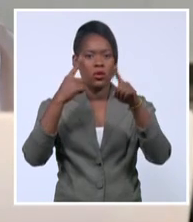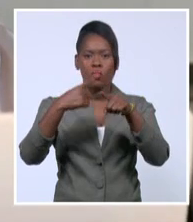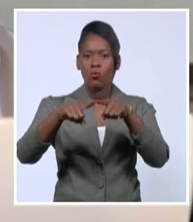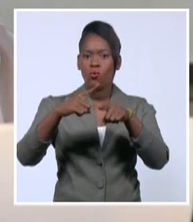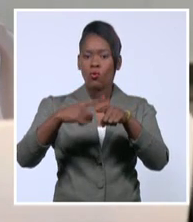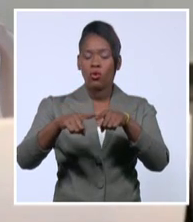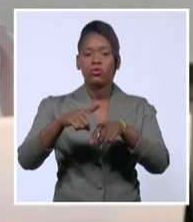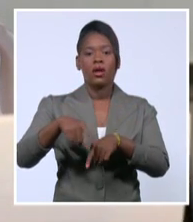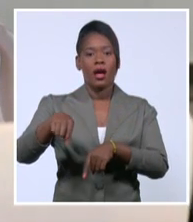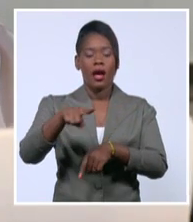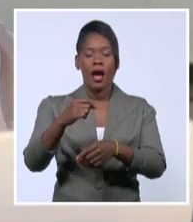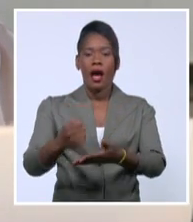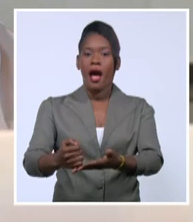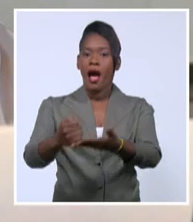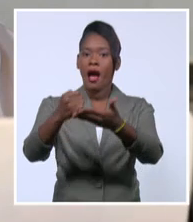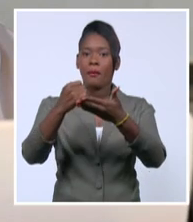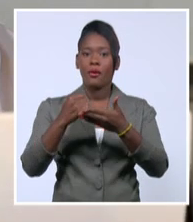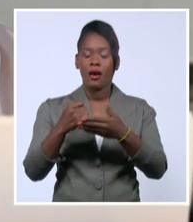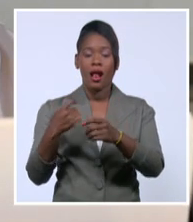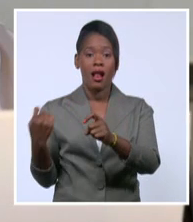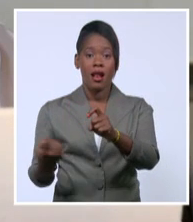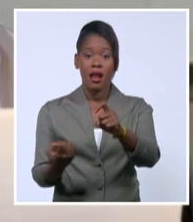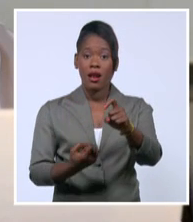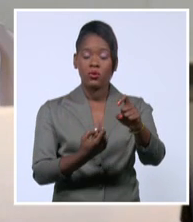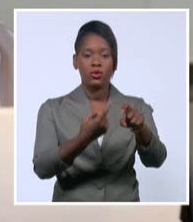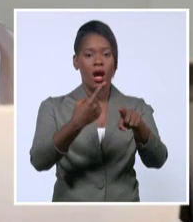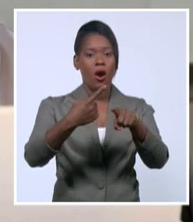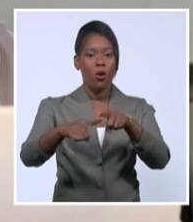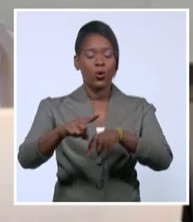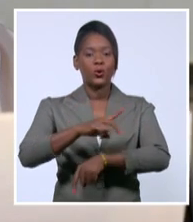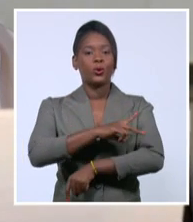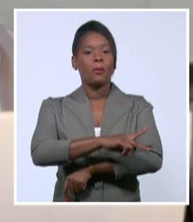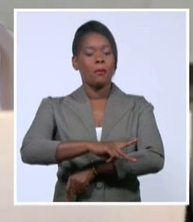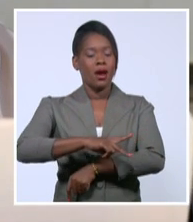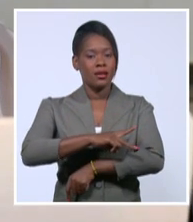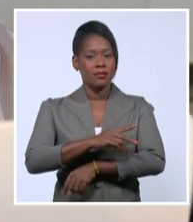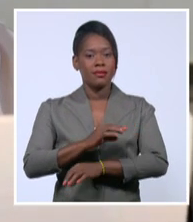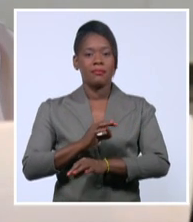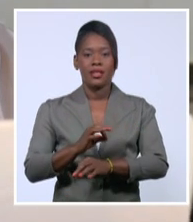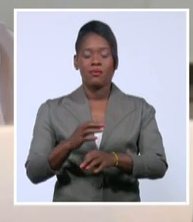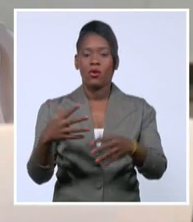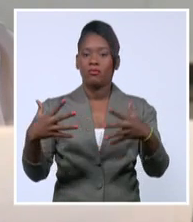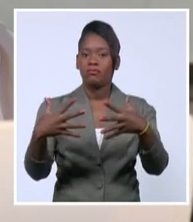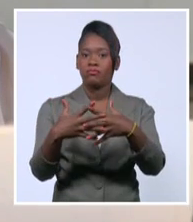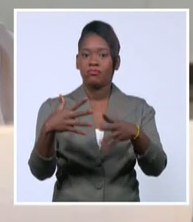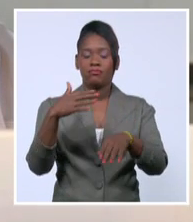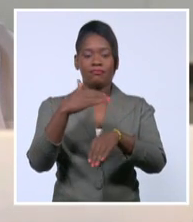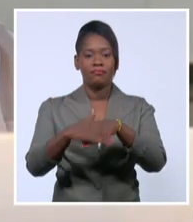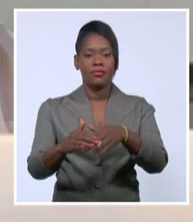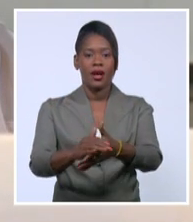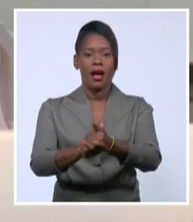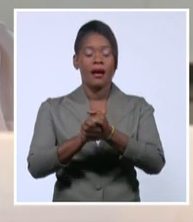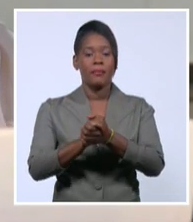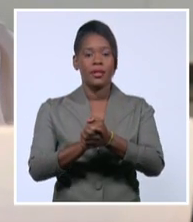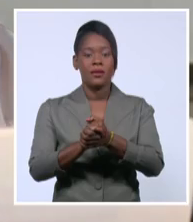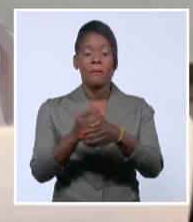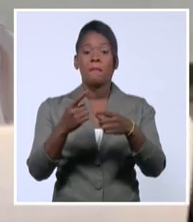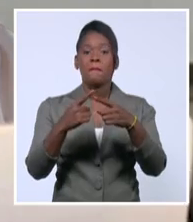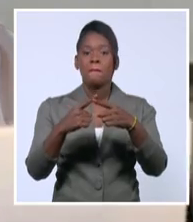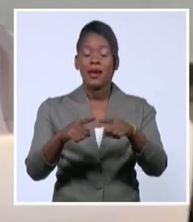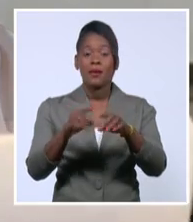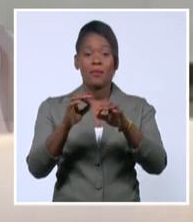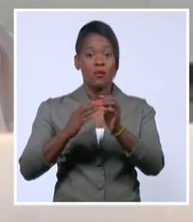diplomáticos para apoyar la lucha de los pueblos, de los países en desarrollo, de tal forma y magnitud que